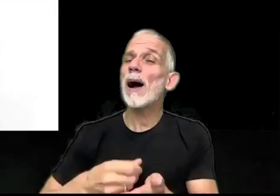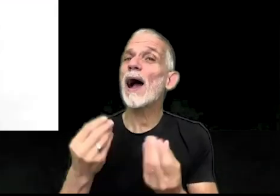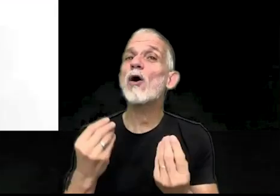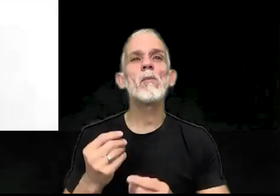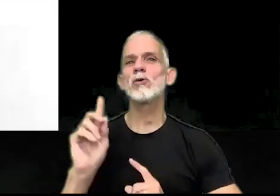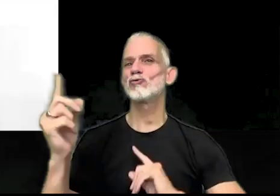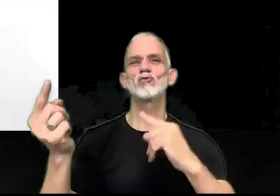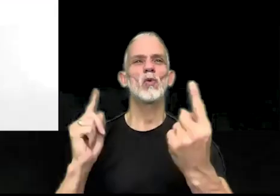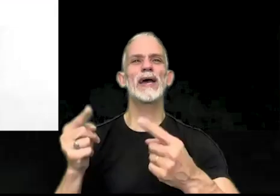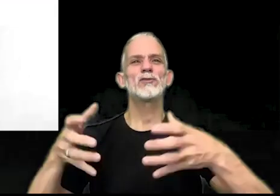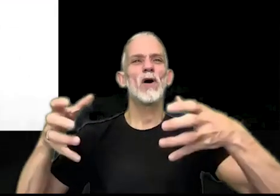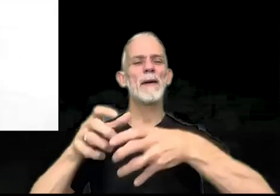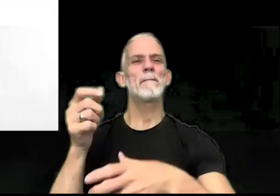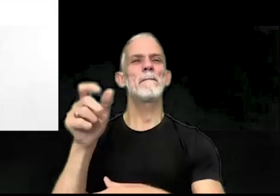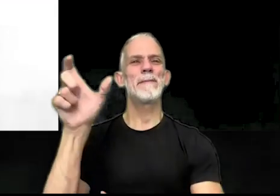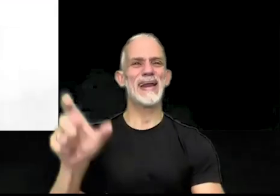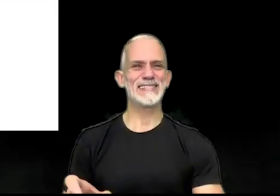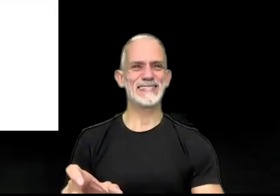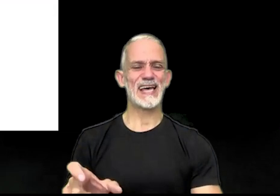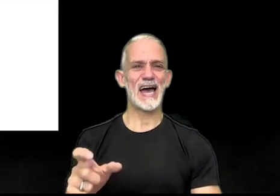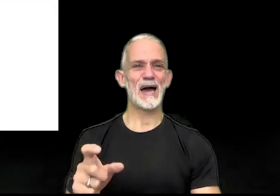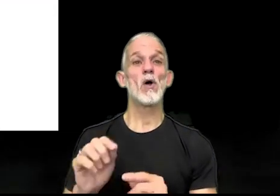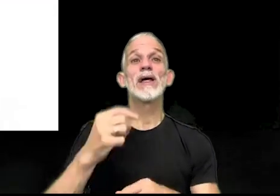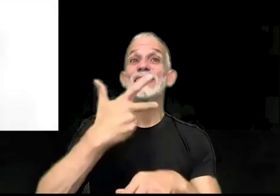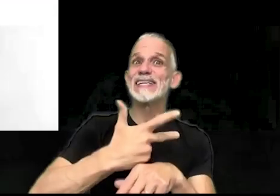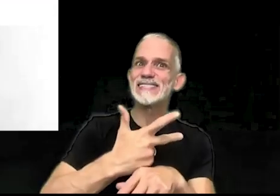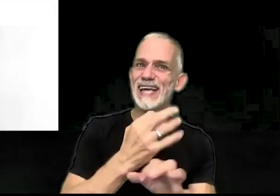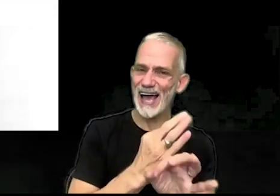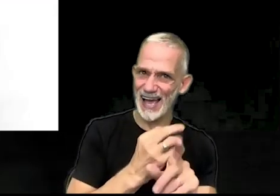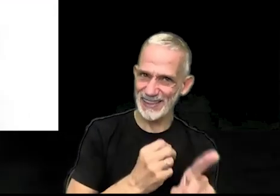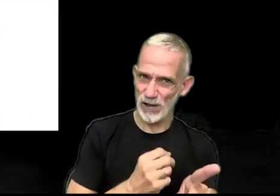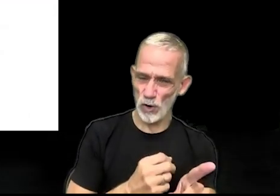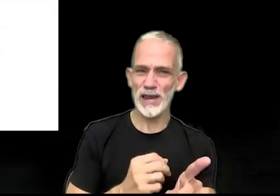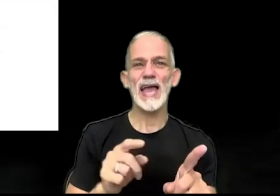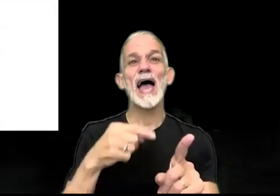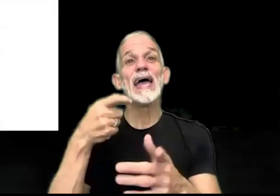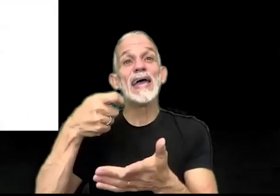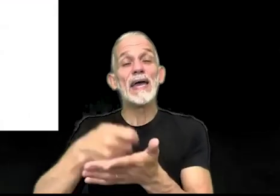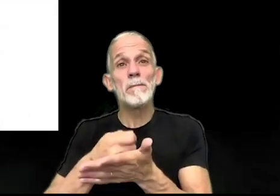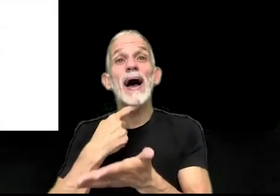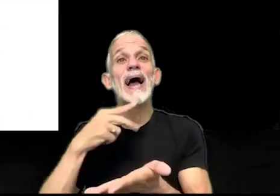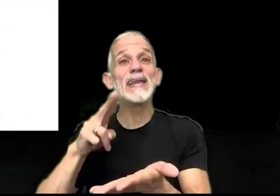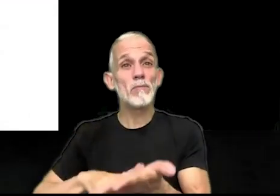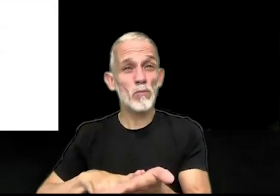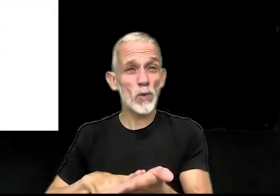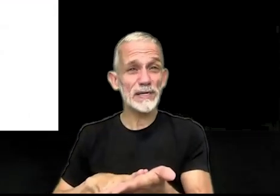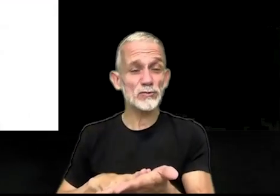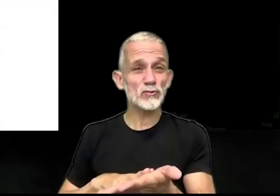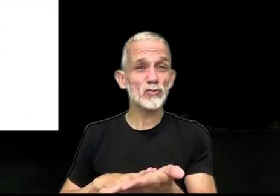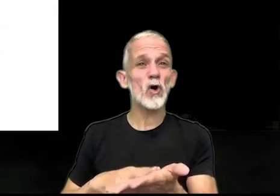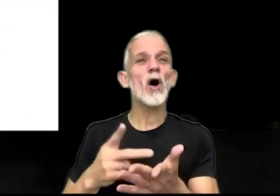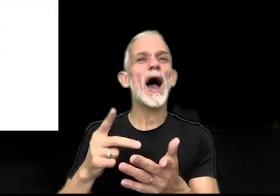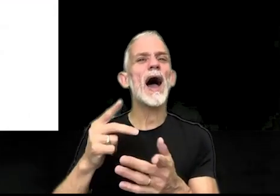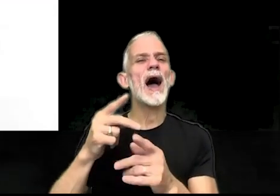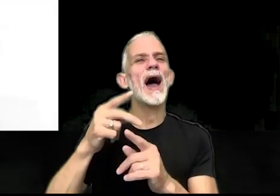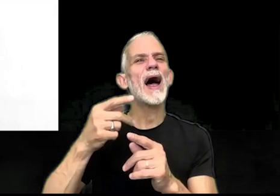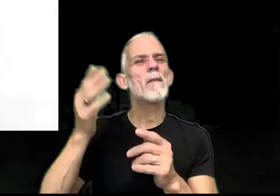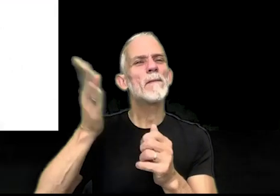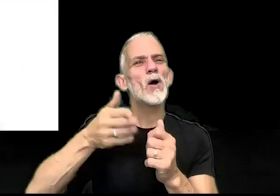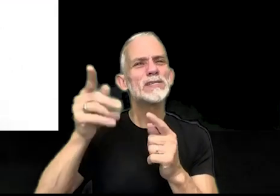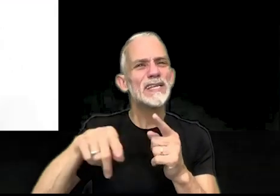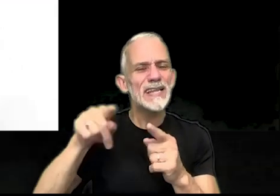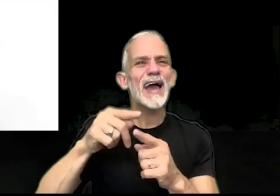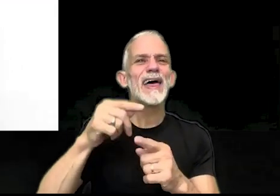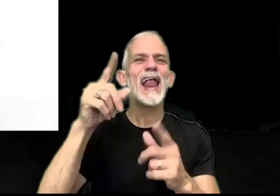como sujetos empresa por tercera categoría y pagan el impuesto a la alícuota del